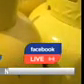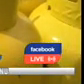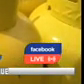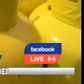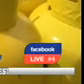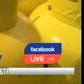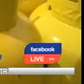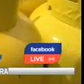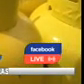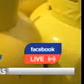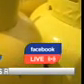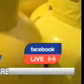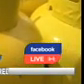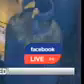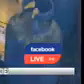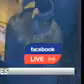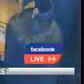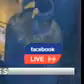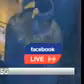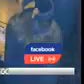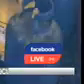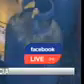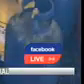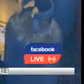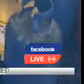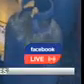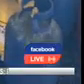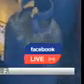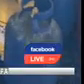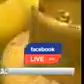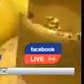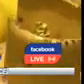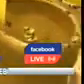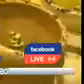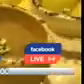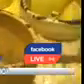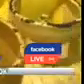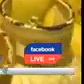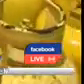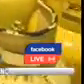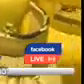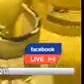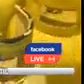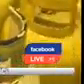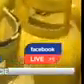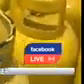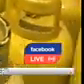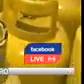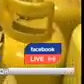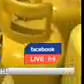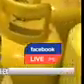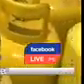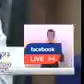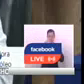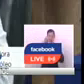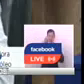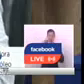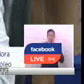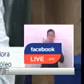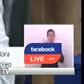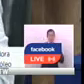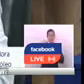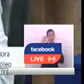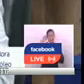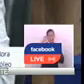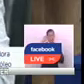gas establecidos en toda la cadena de comercialización y sancionar a quienes lo venden a diferentes costos. A